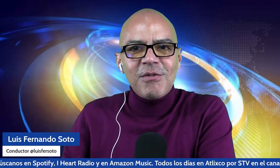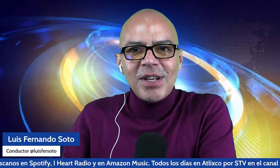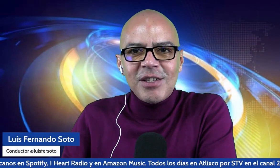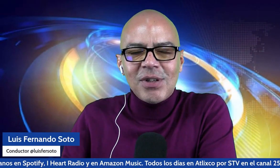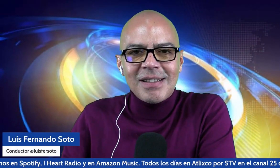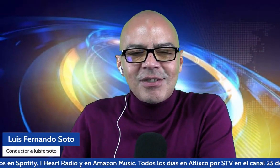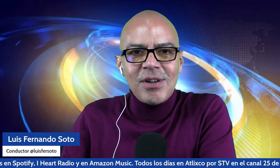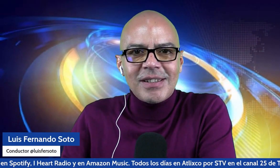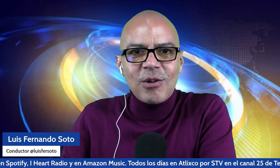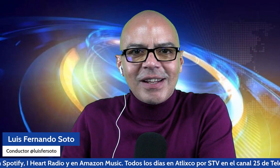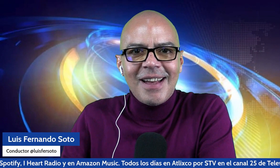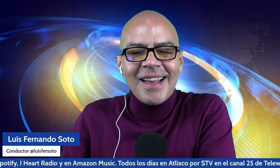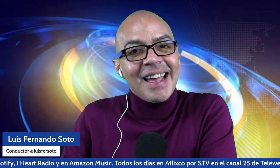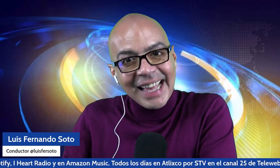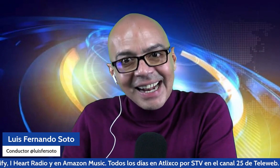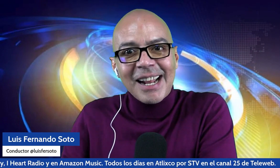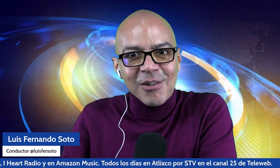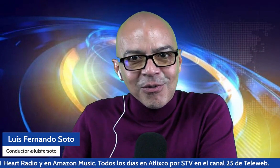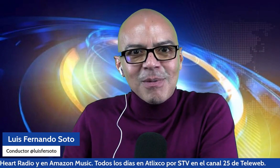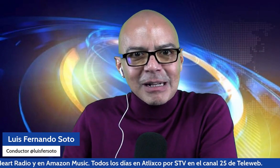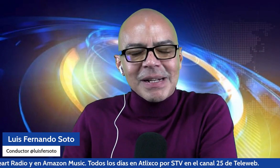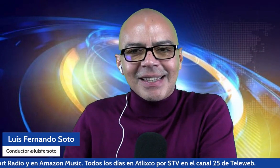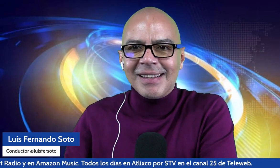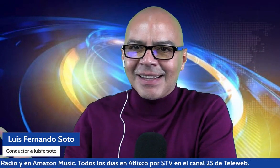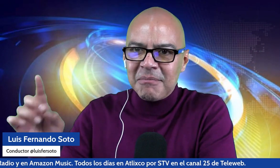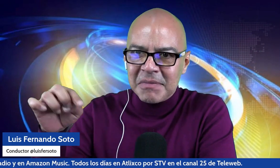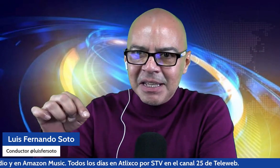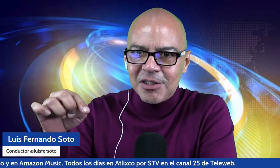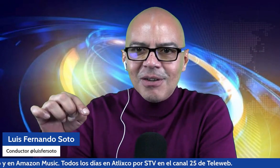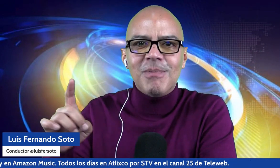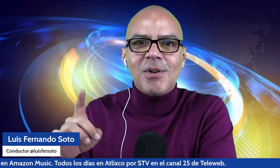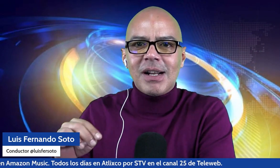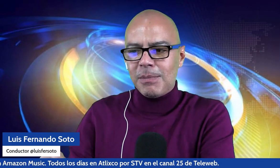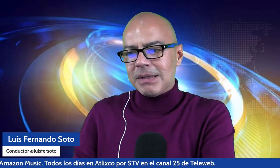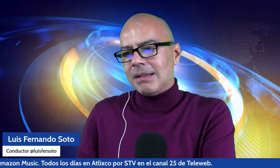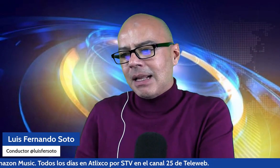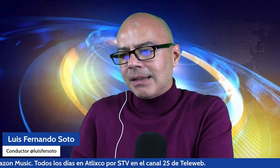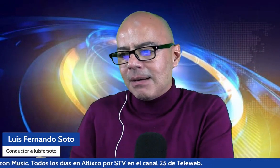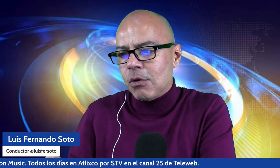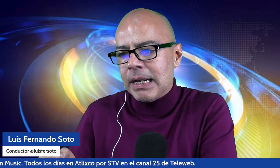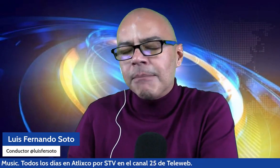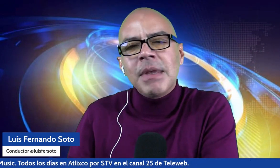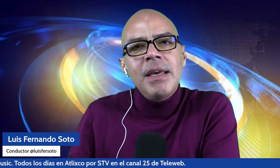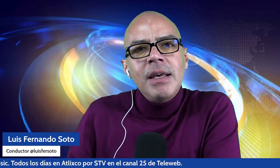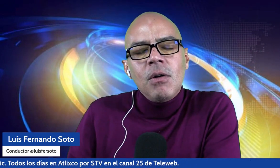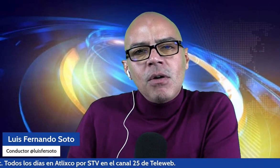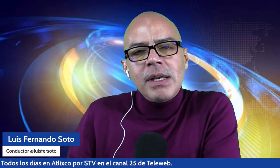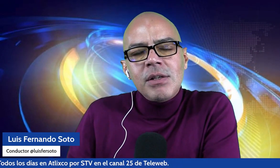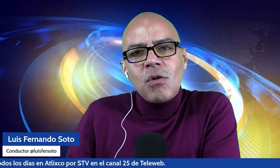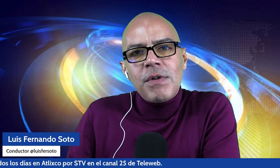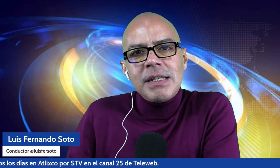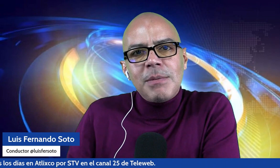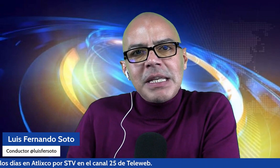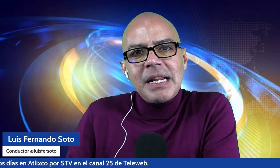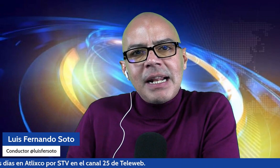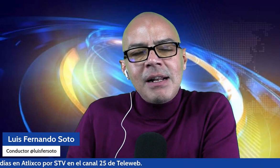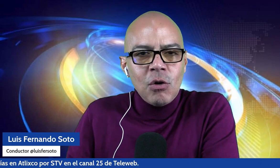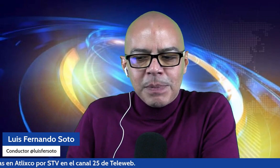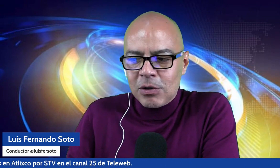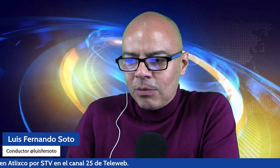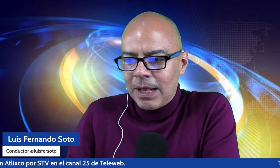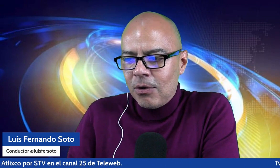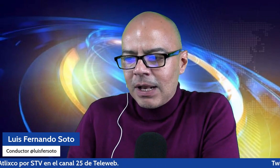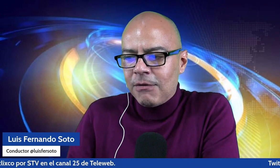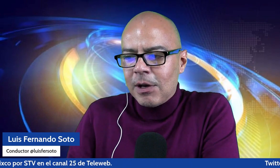que si fue dicho en la sesión extraordinaria que era la reforma del presidente dicho por la representante de morena hoy en su conferencia mañanera